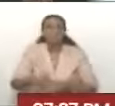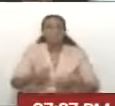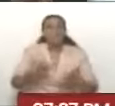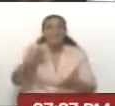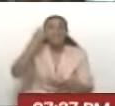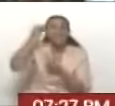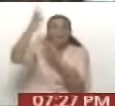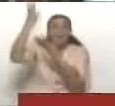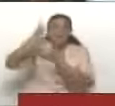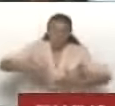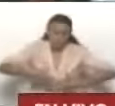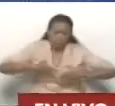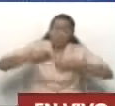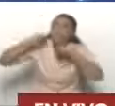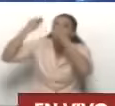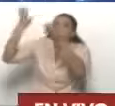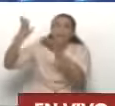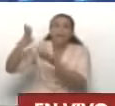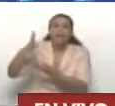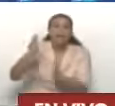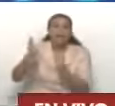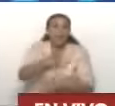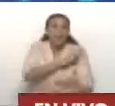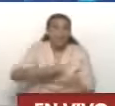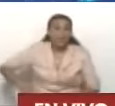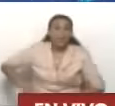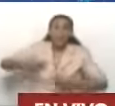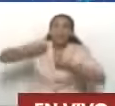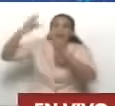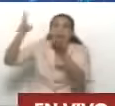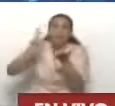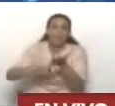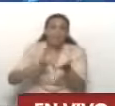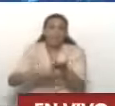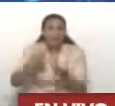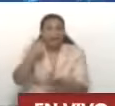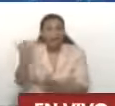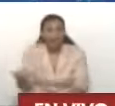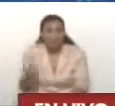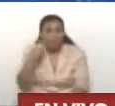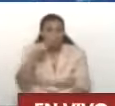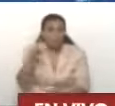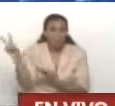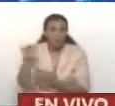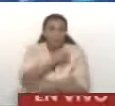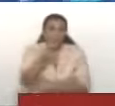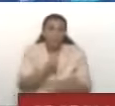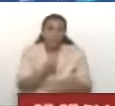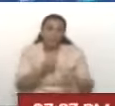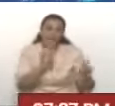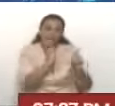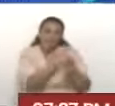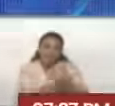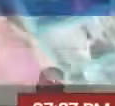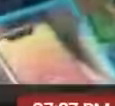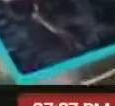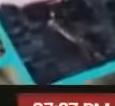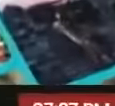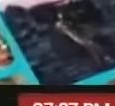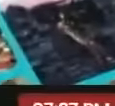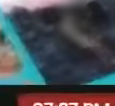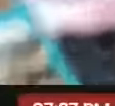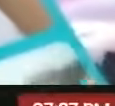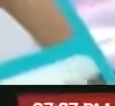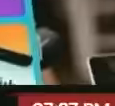Cristo, entregados al pueblo y entregados a la verdad. Vamos a ver entonces, Zona Digital, adelante.